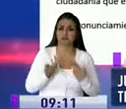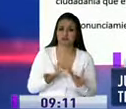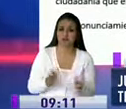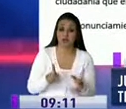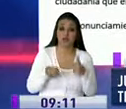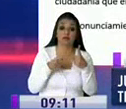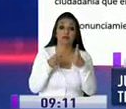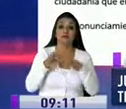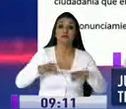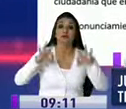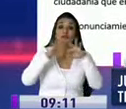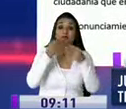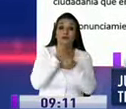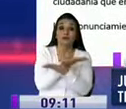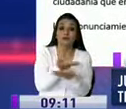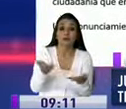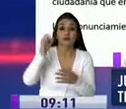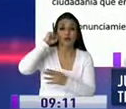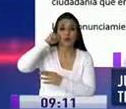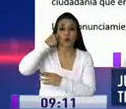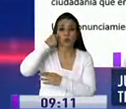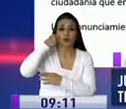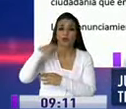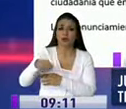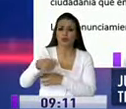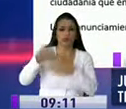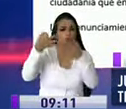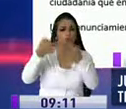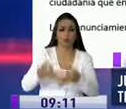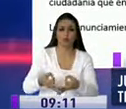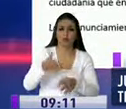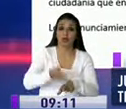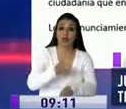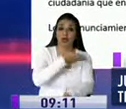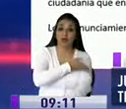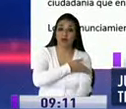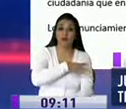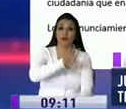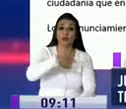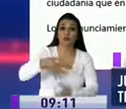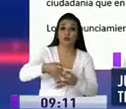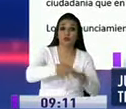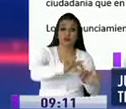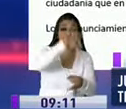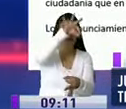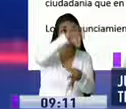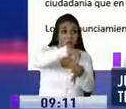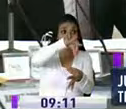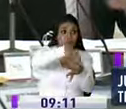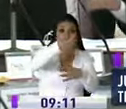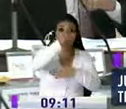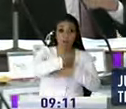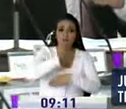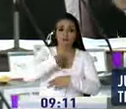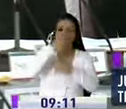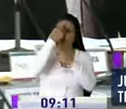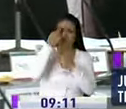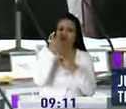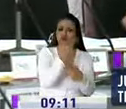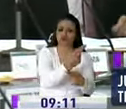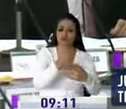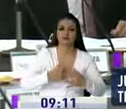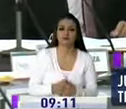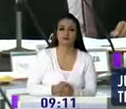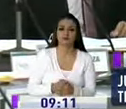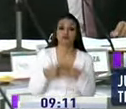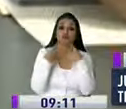a la ciudadanía que en ningún caso dejarán de cumplir el mandato popular del 4 de febrero del 2018. Un pronunciamiento